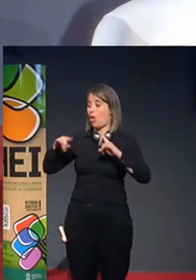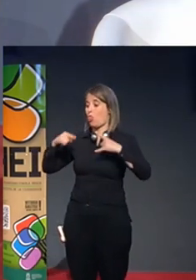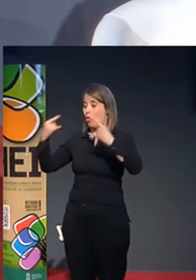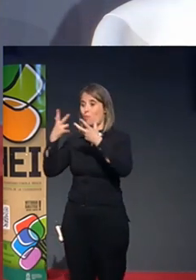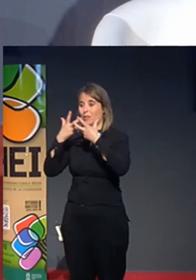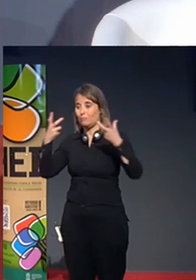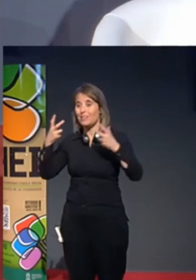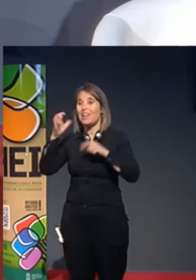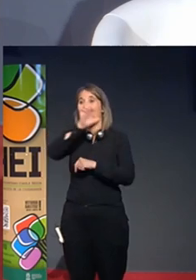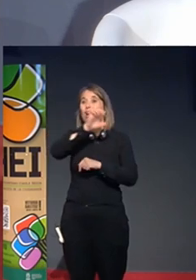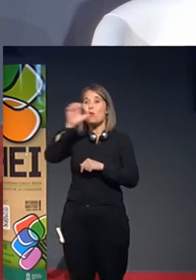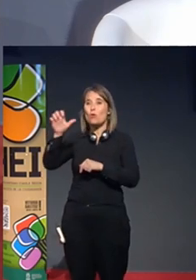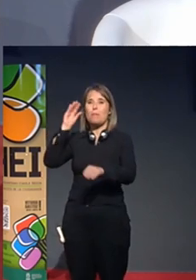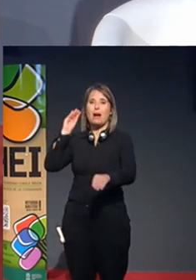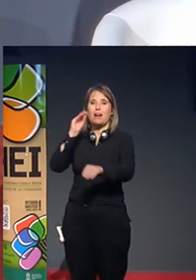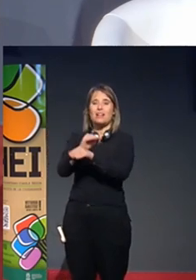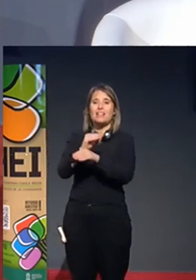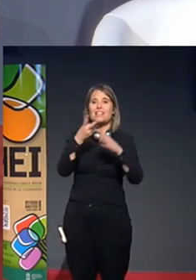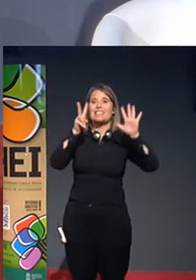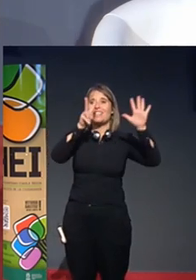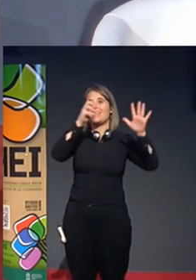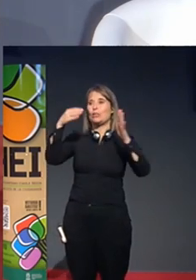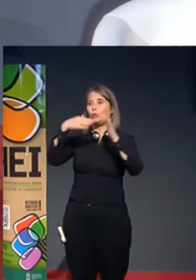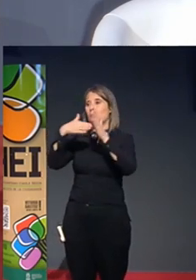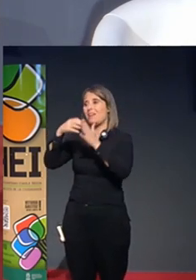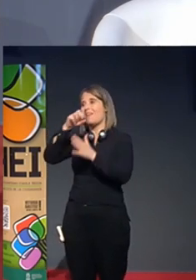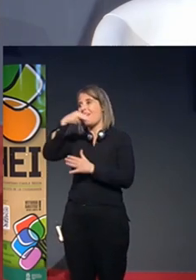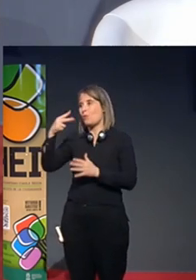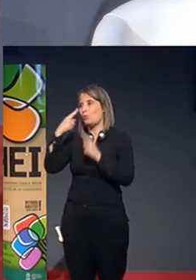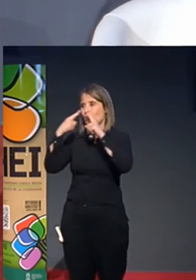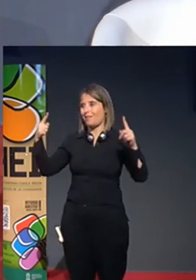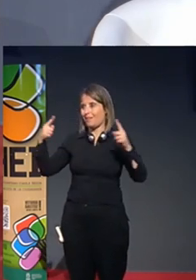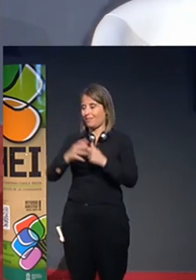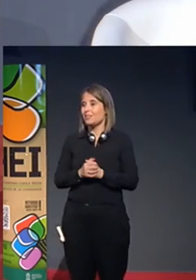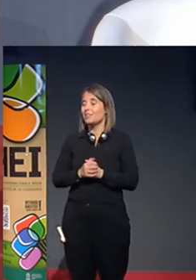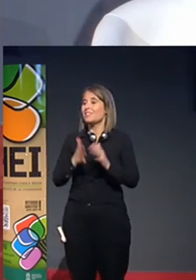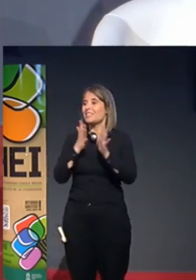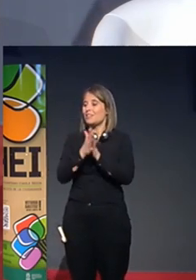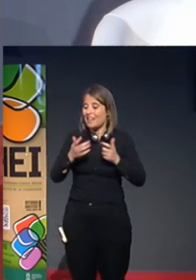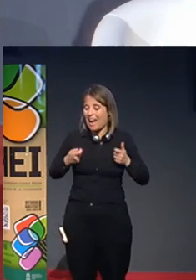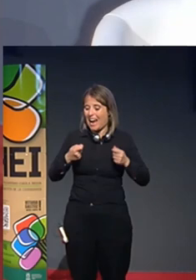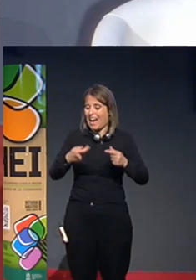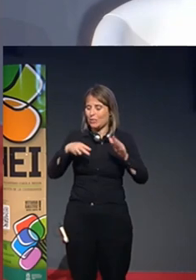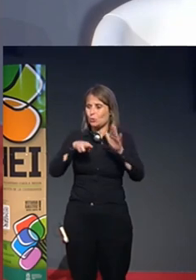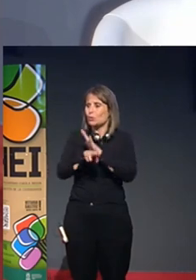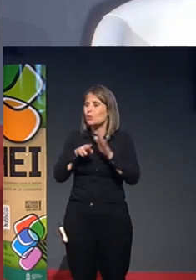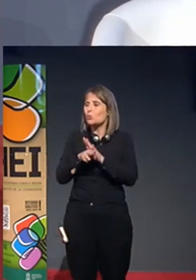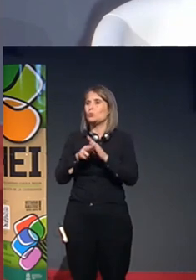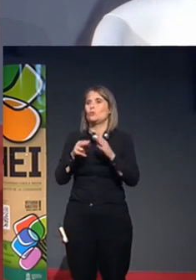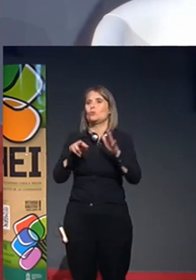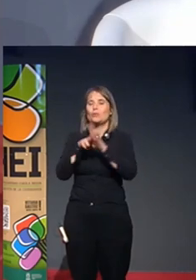solo en Europa se destinan unos 700000 al año es decir que gastamos recursos muchos